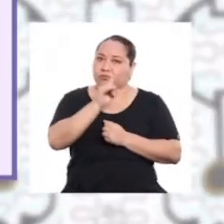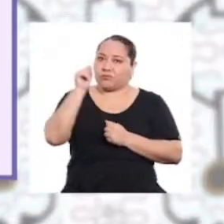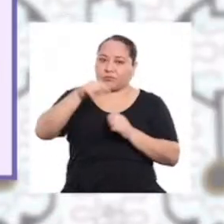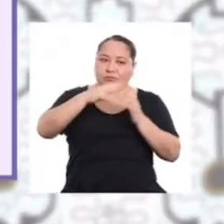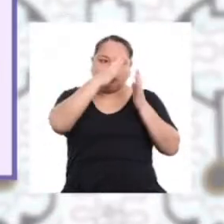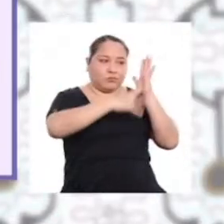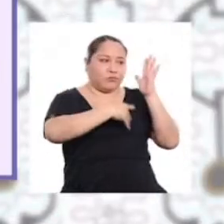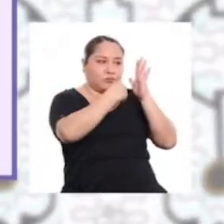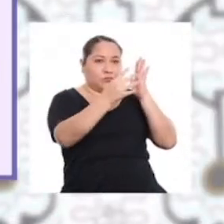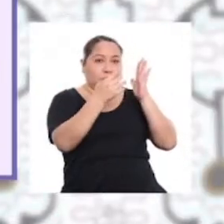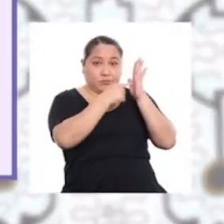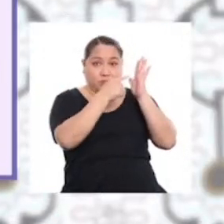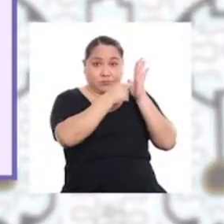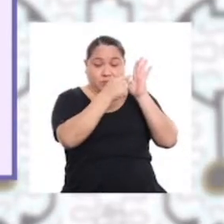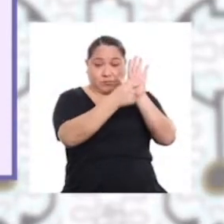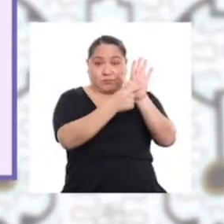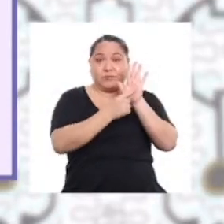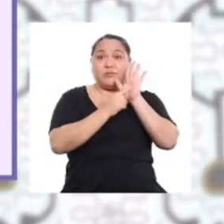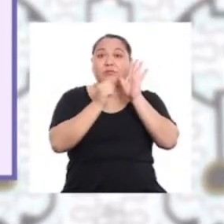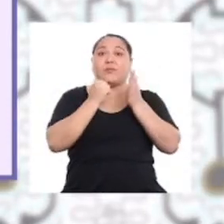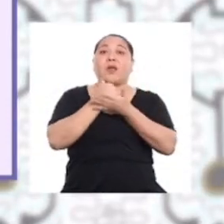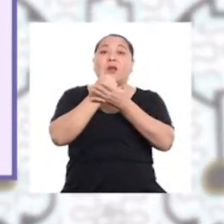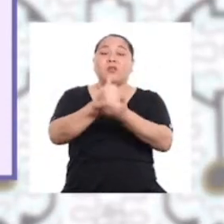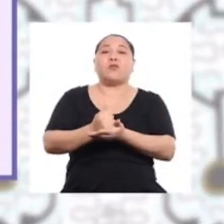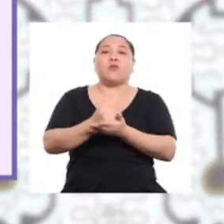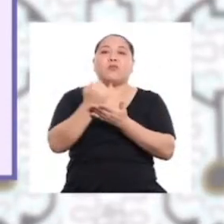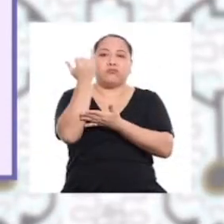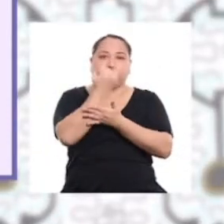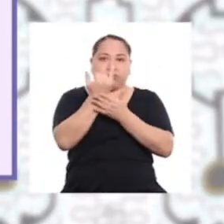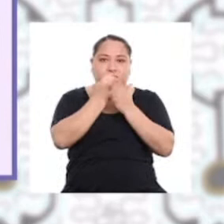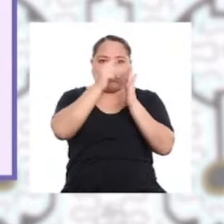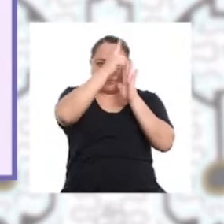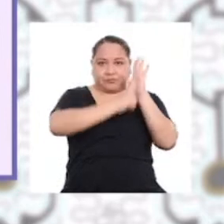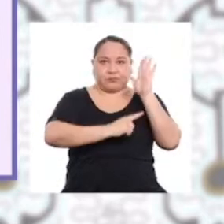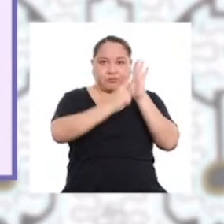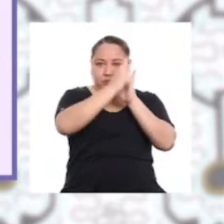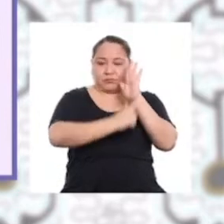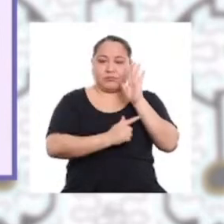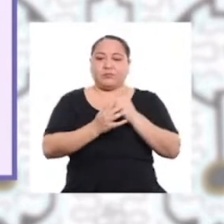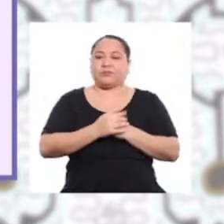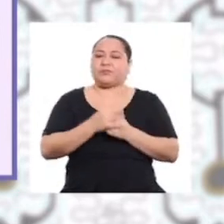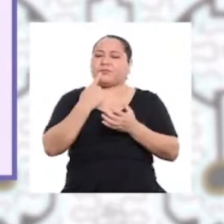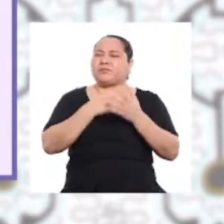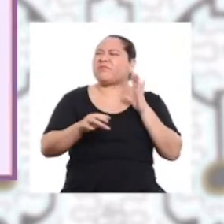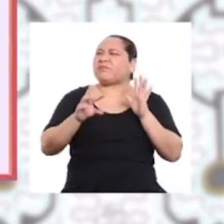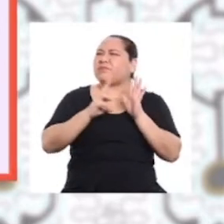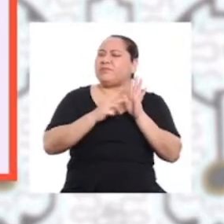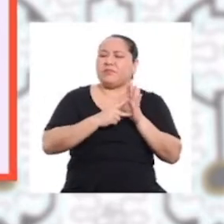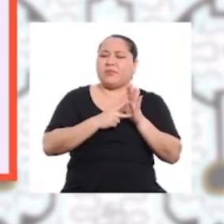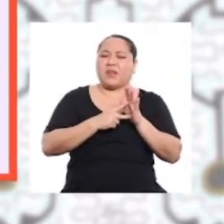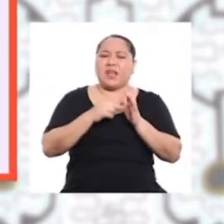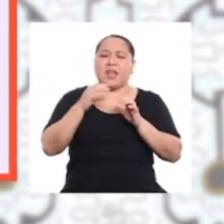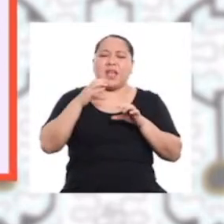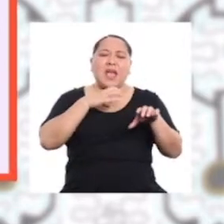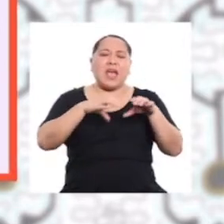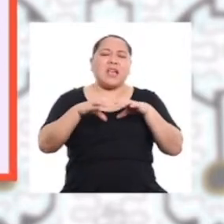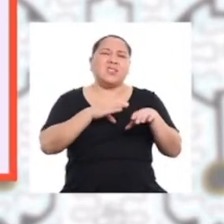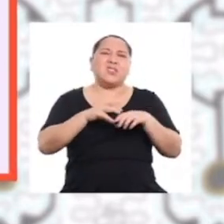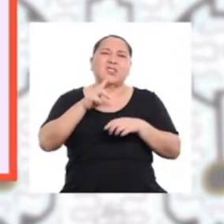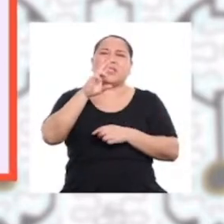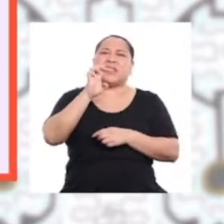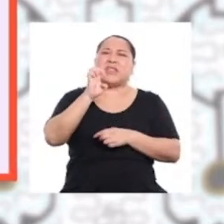usar este cuadro como referencia para hacer el listado. ¿Qué significa acciones